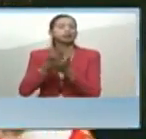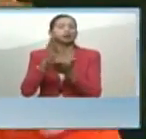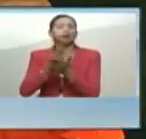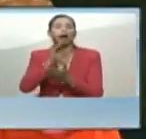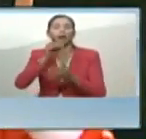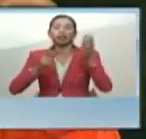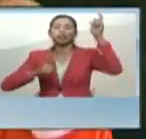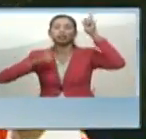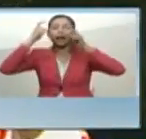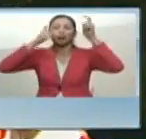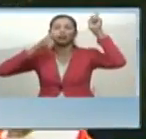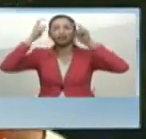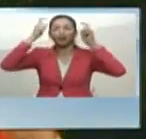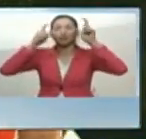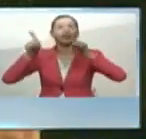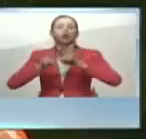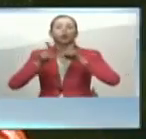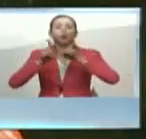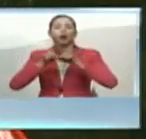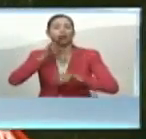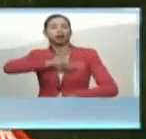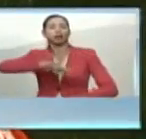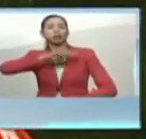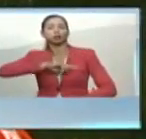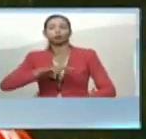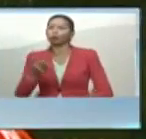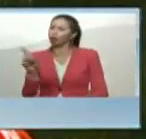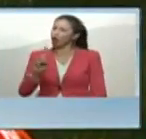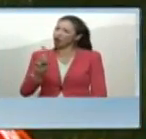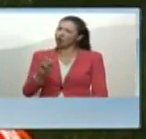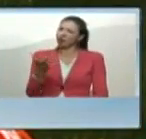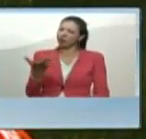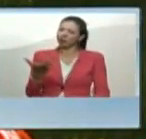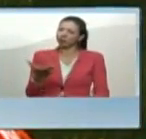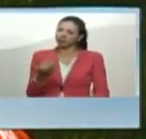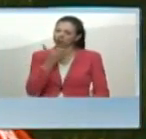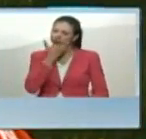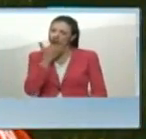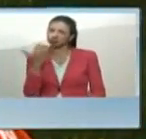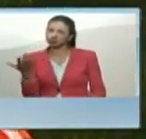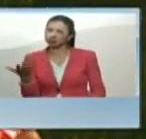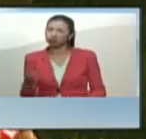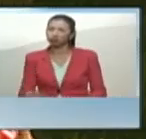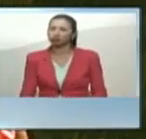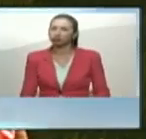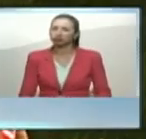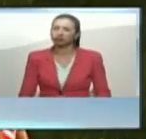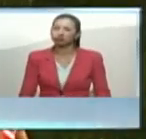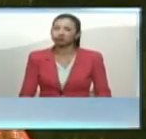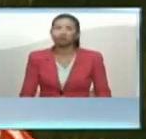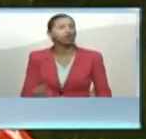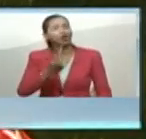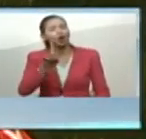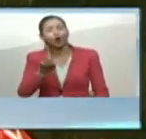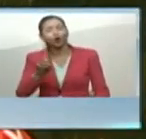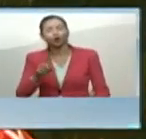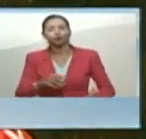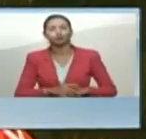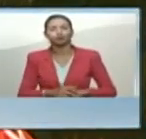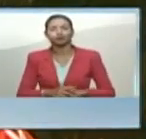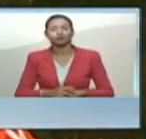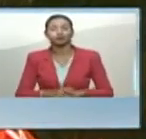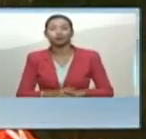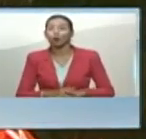y se quiera convertir a Chávez en una religión. No, vale, no se trata de eso, vale. No caigan